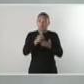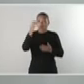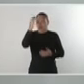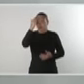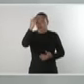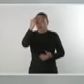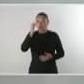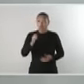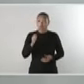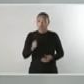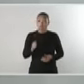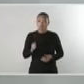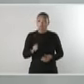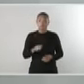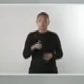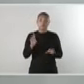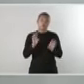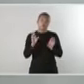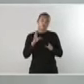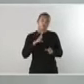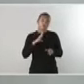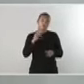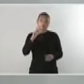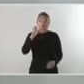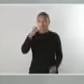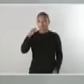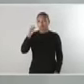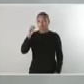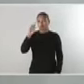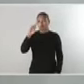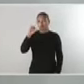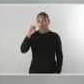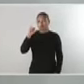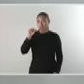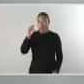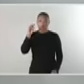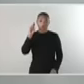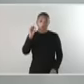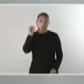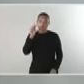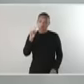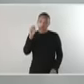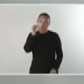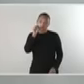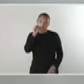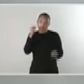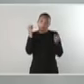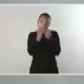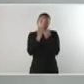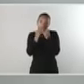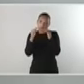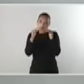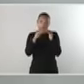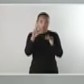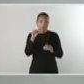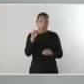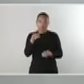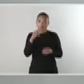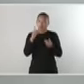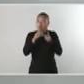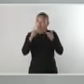que en la democracia no siempre se coincide pero defendiendo a cabalidad ese